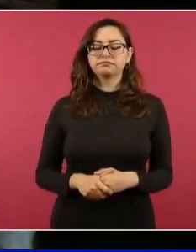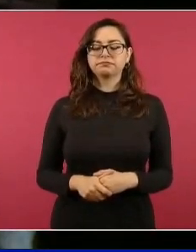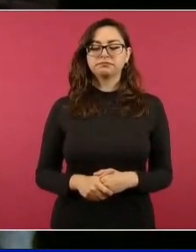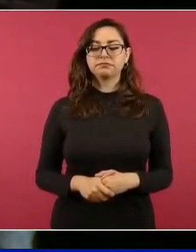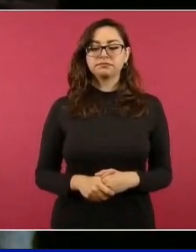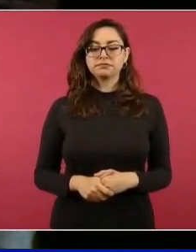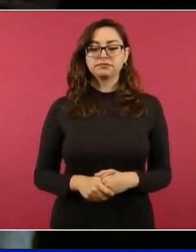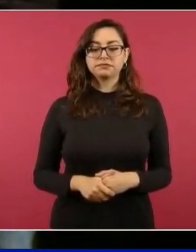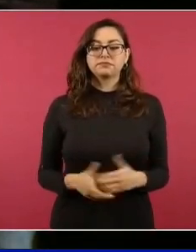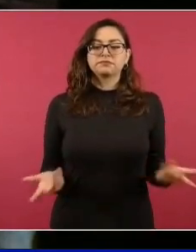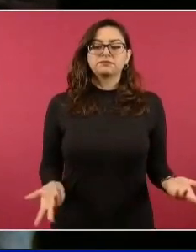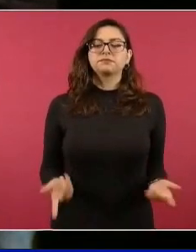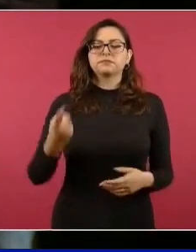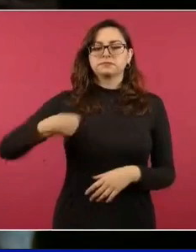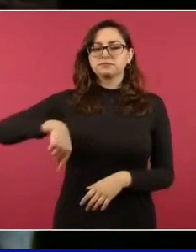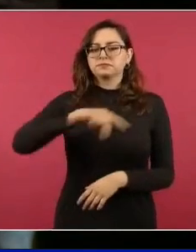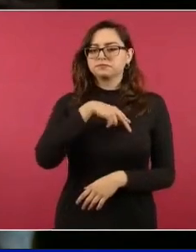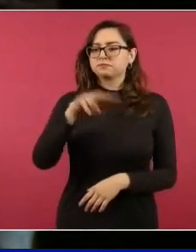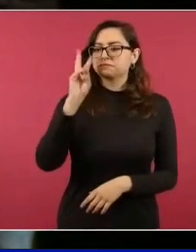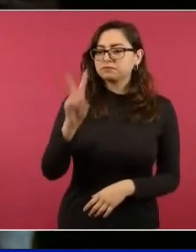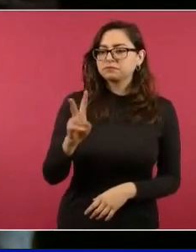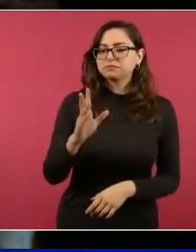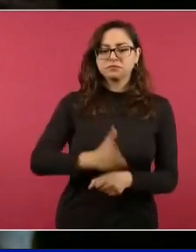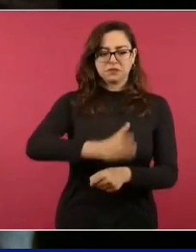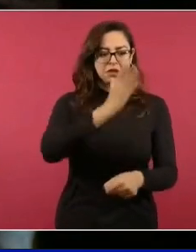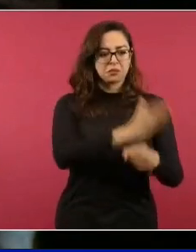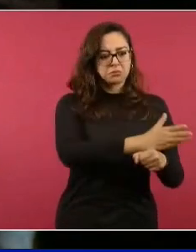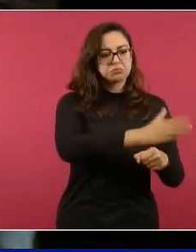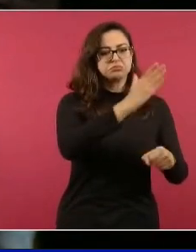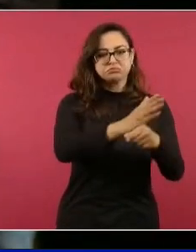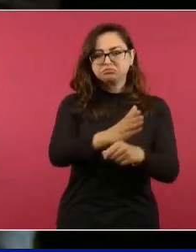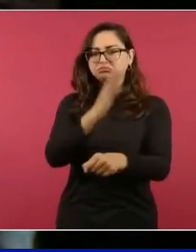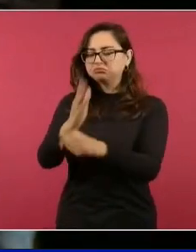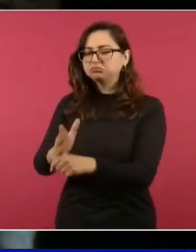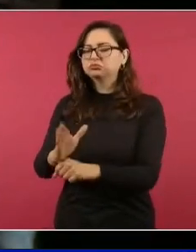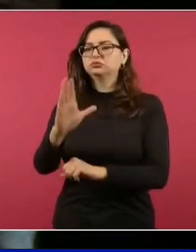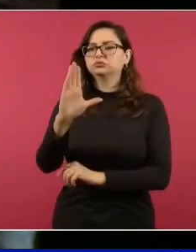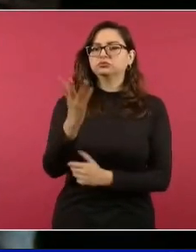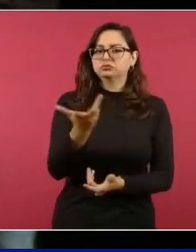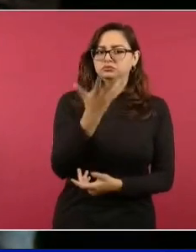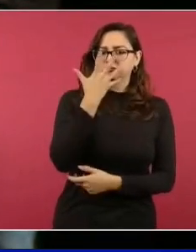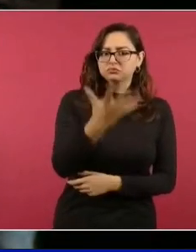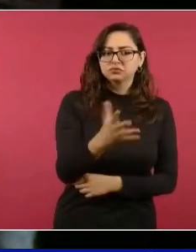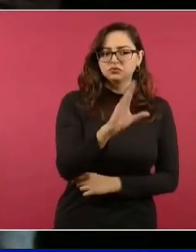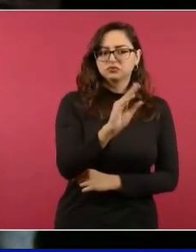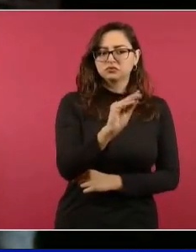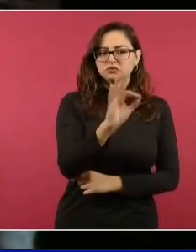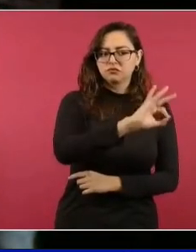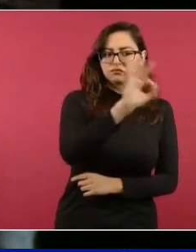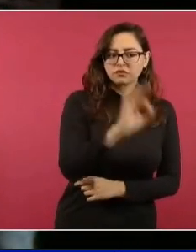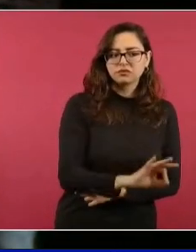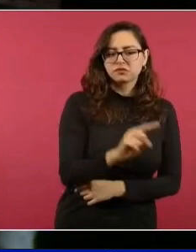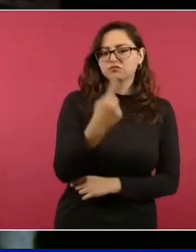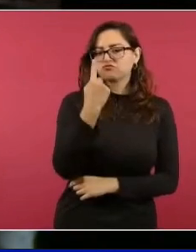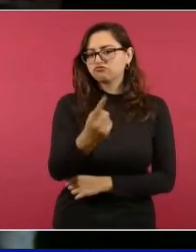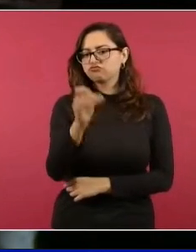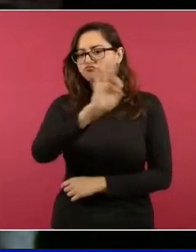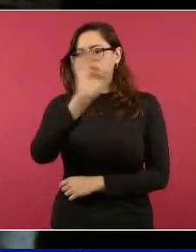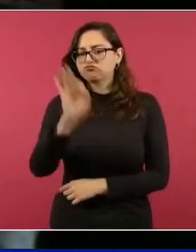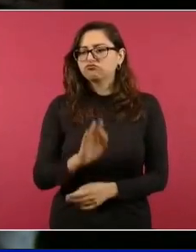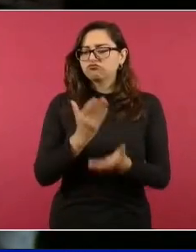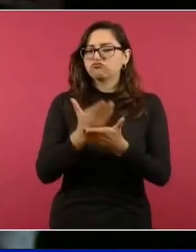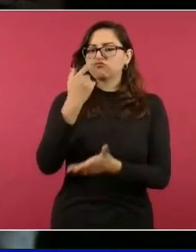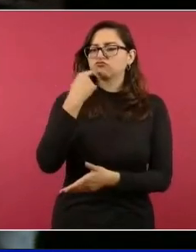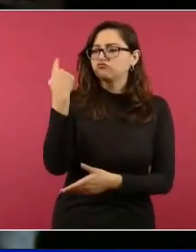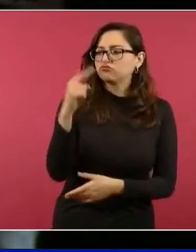hay 99% de impunidad, solamente denuncian y atienden el 1%. Sin embargo, como usted siempre ha dicho, hay